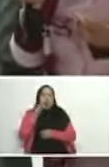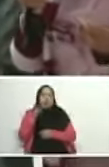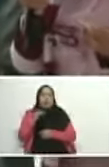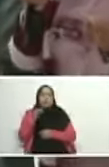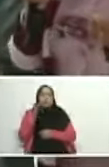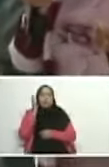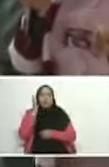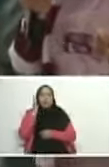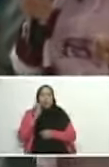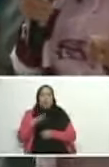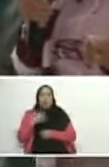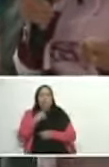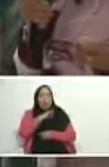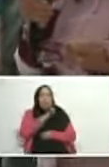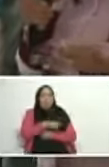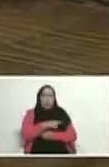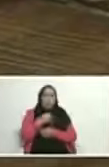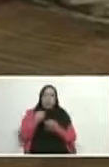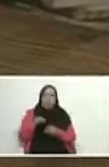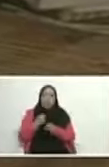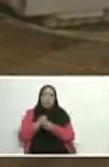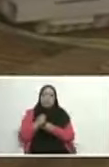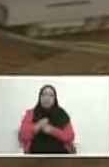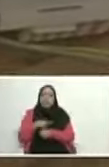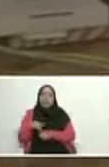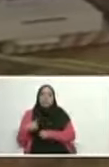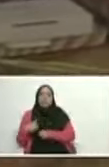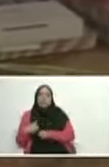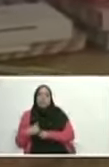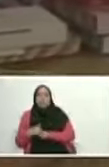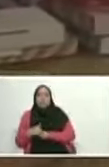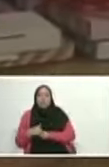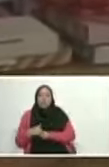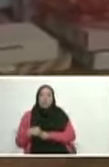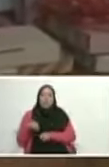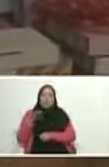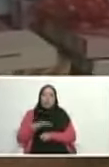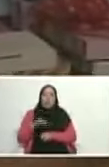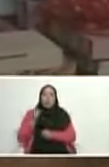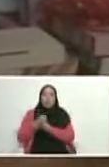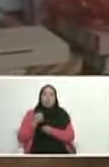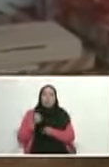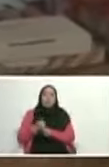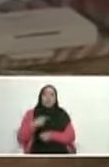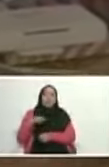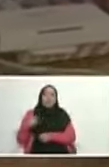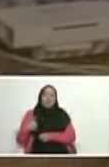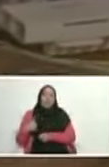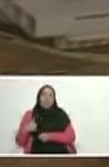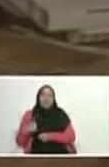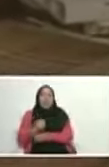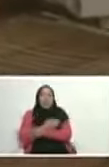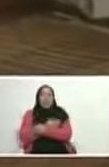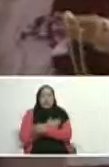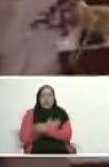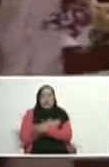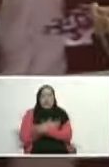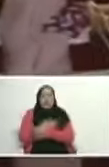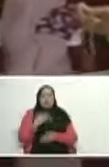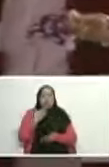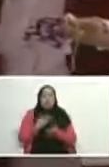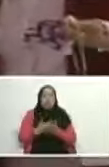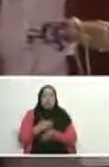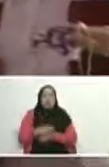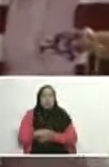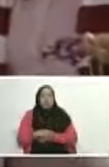Mujeres empoderadas. Mujeres empoderadas y mira qué calidad de trabajo el que hacen, ¿no? Felicitaciones. Gracias. Qué